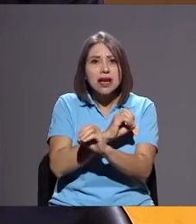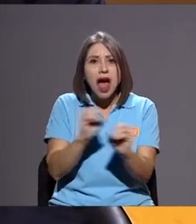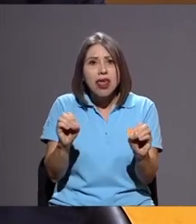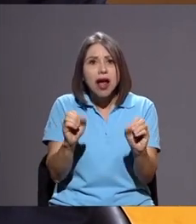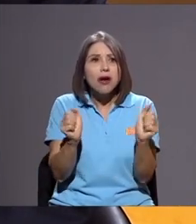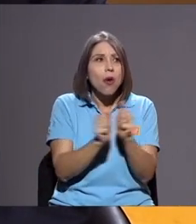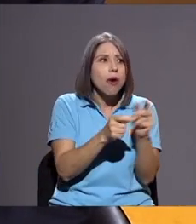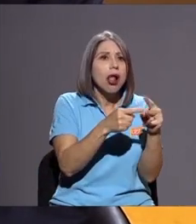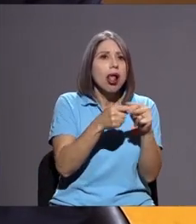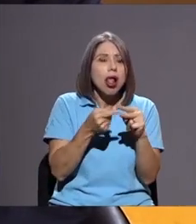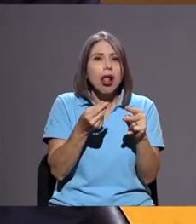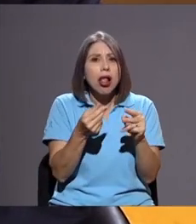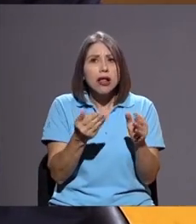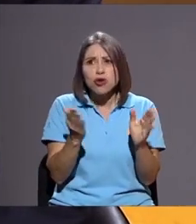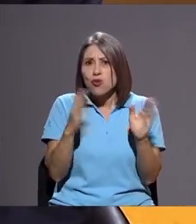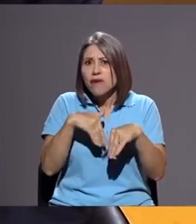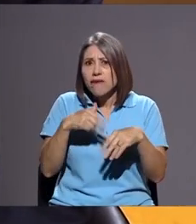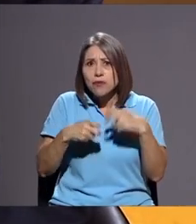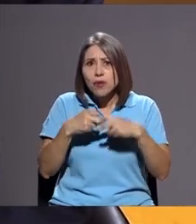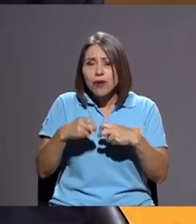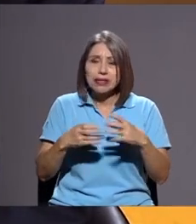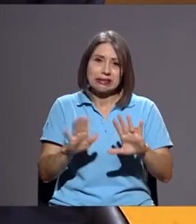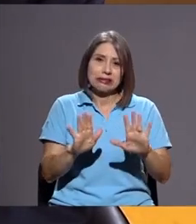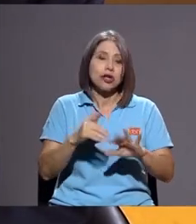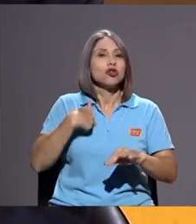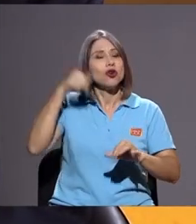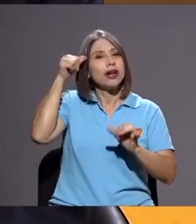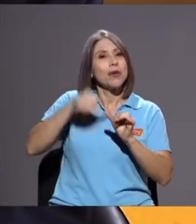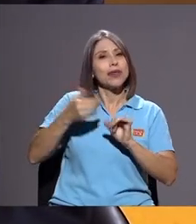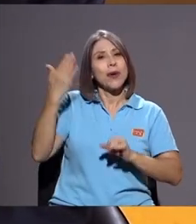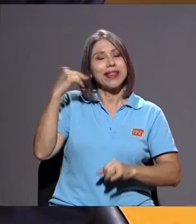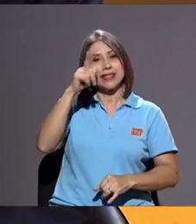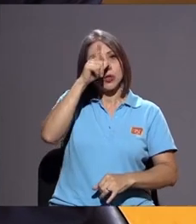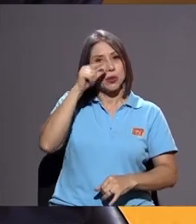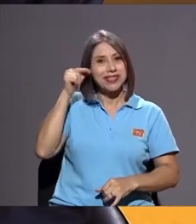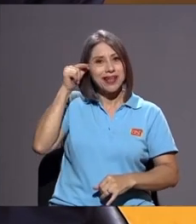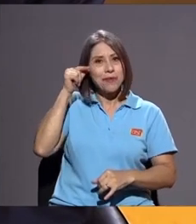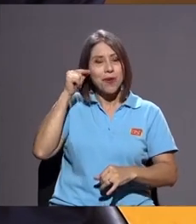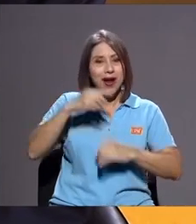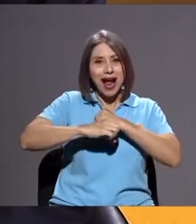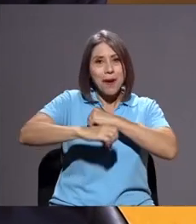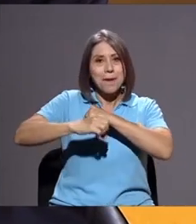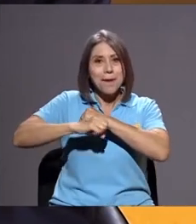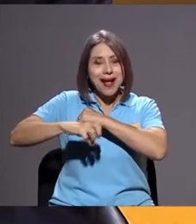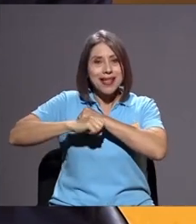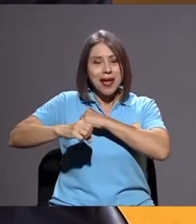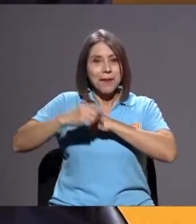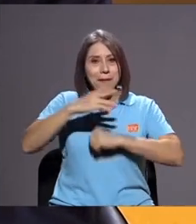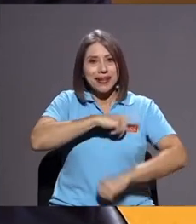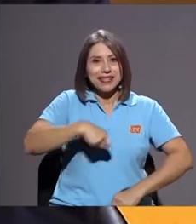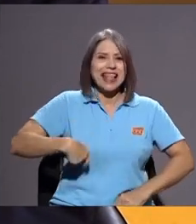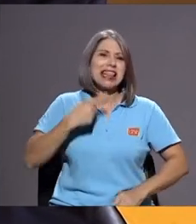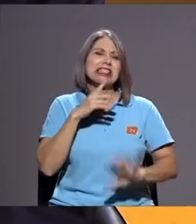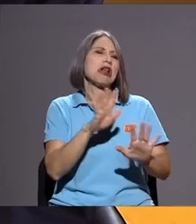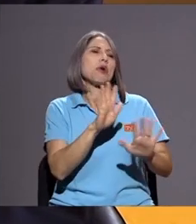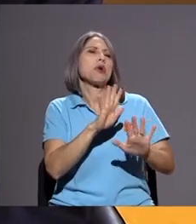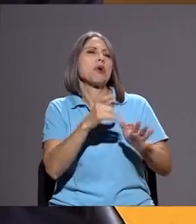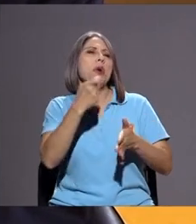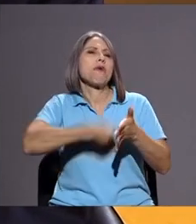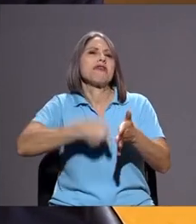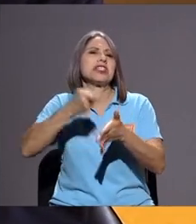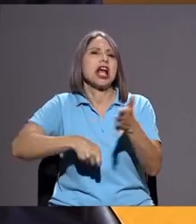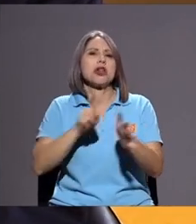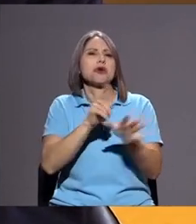cuando no nos viéramos solís se estaba en campaña presidencial decía no no lo fiscal no es importante eso puede esperar un par de años